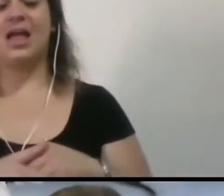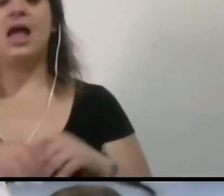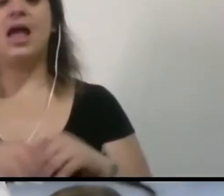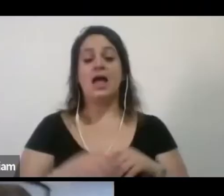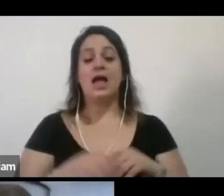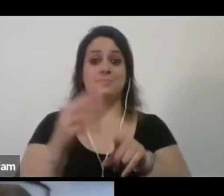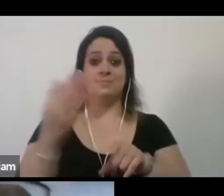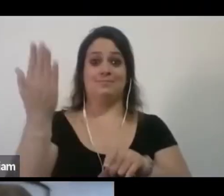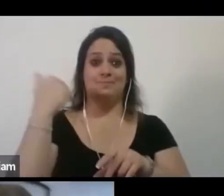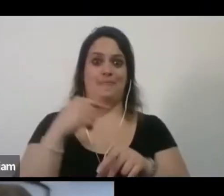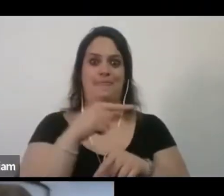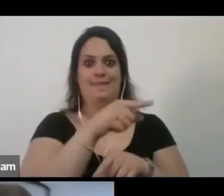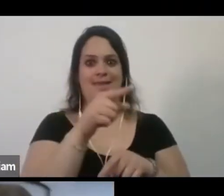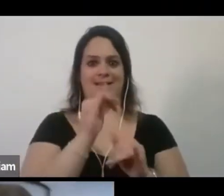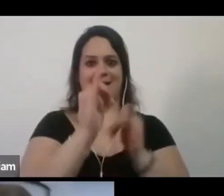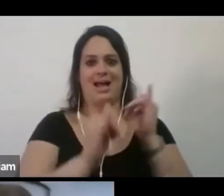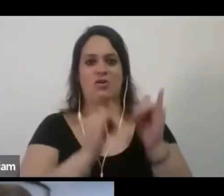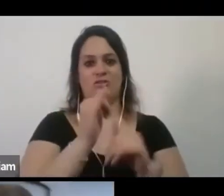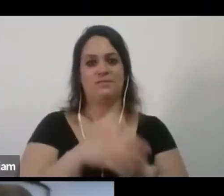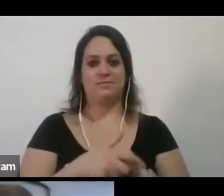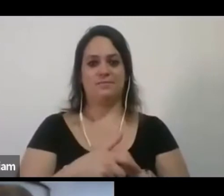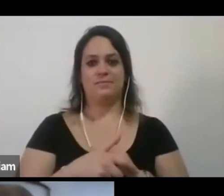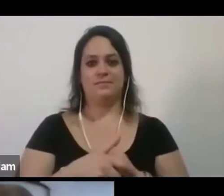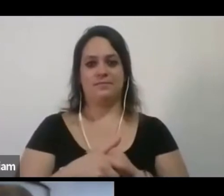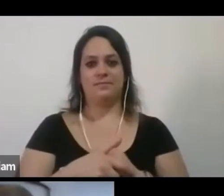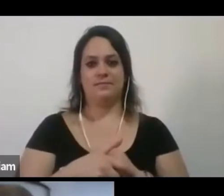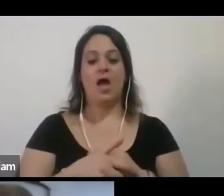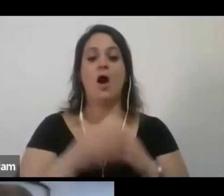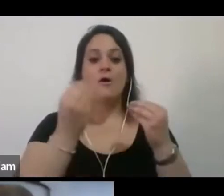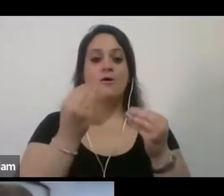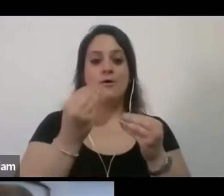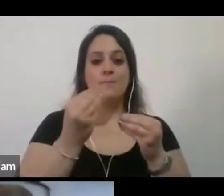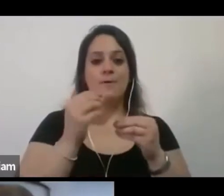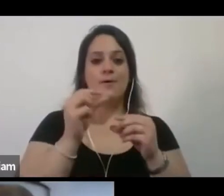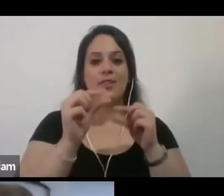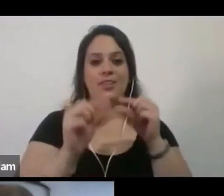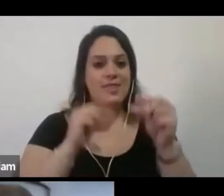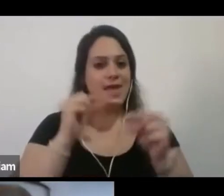hablaban recién, digo, cómo se fue transformando también